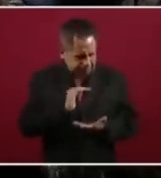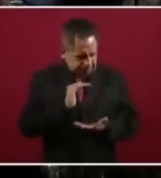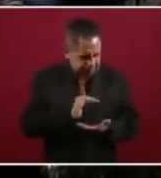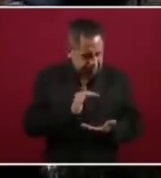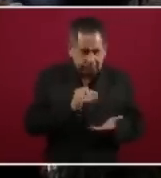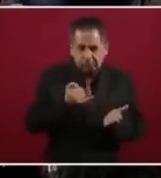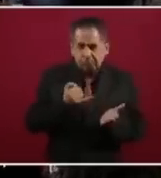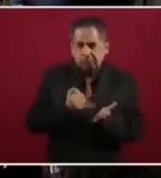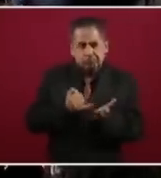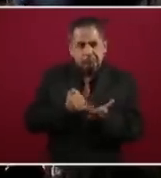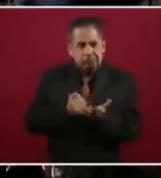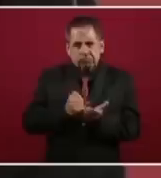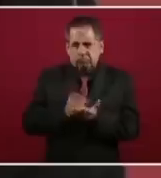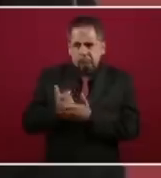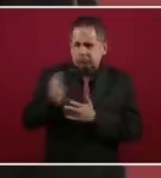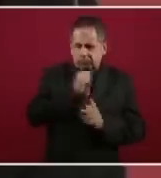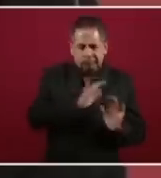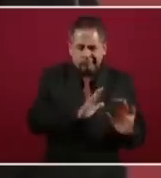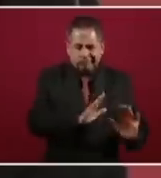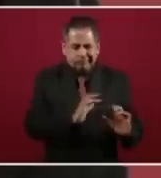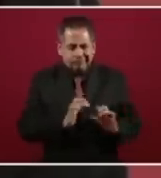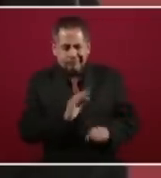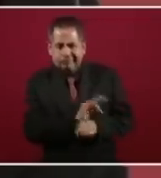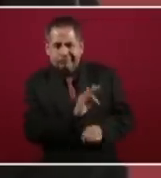impuestos a sus clientes.